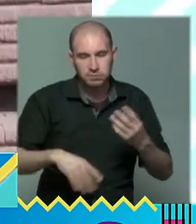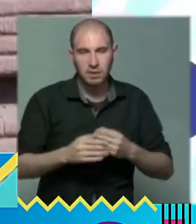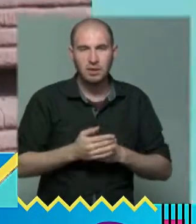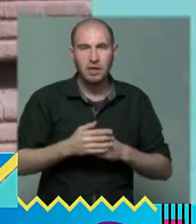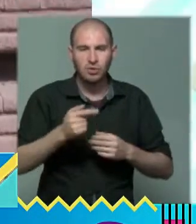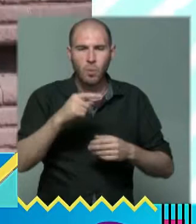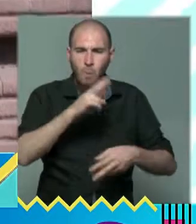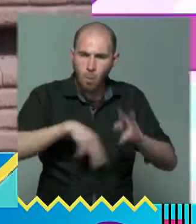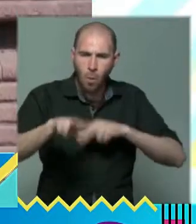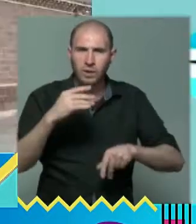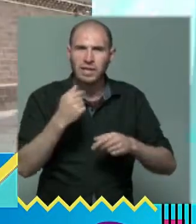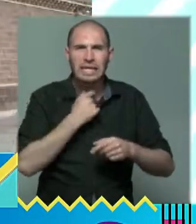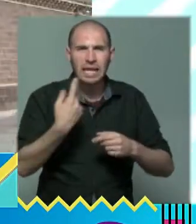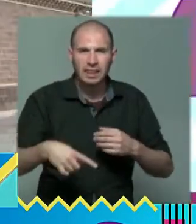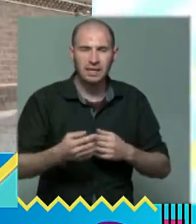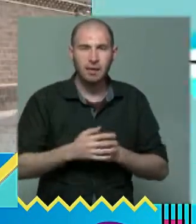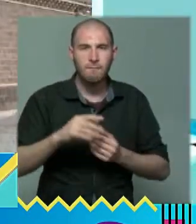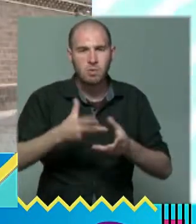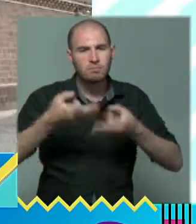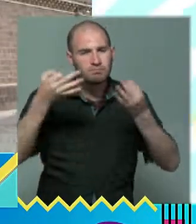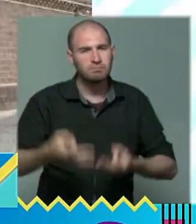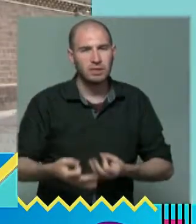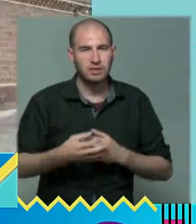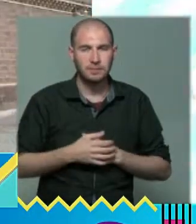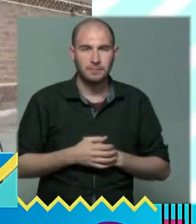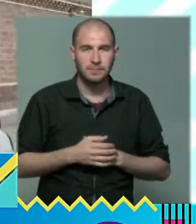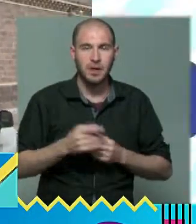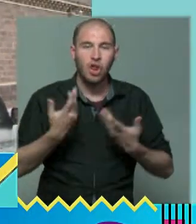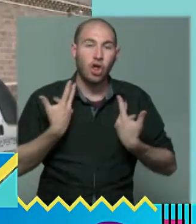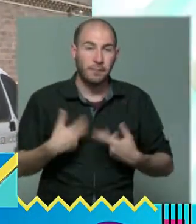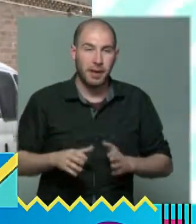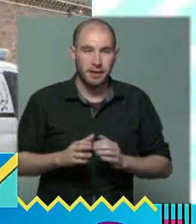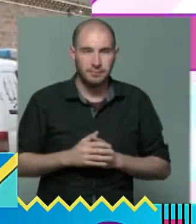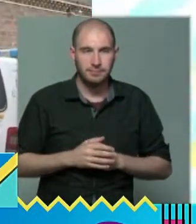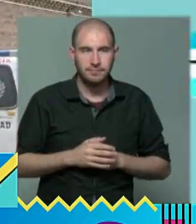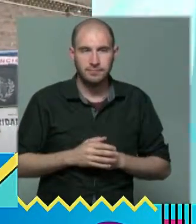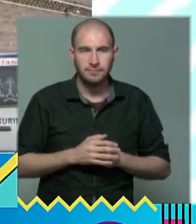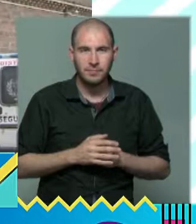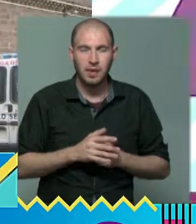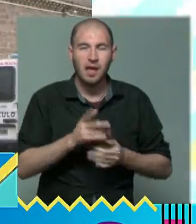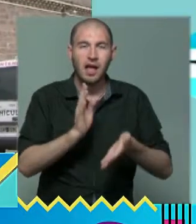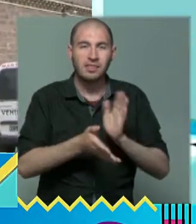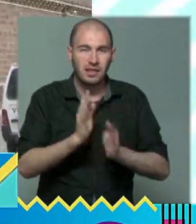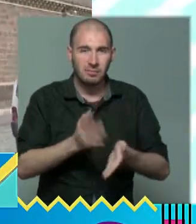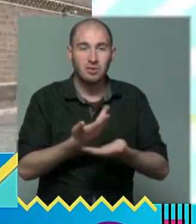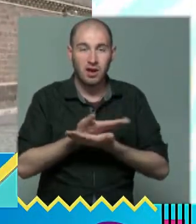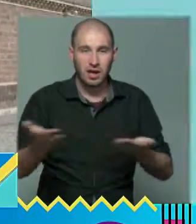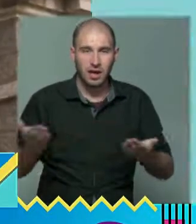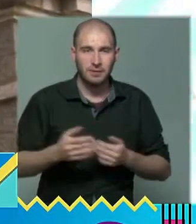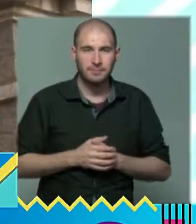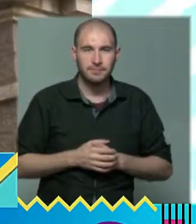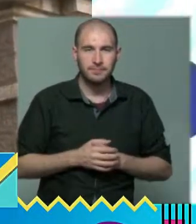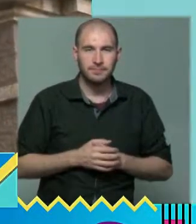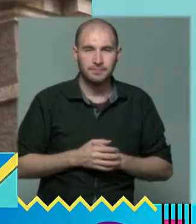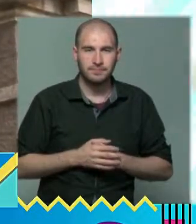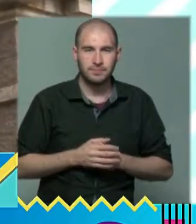de búsqueda de lo que quiere en forma adecuada, en forma normal, digamos. Y los tratamientos que generalmente se hacen son